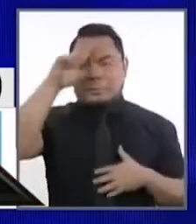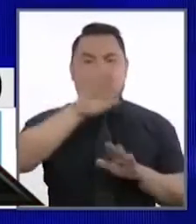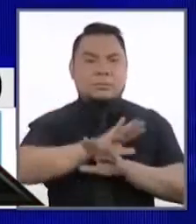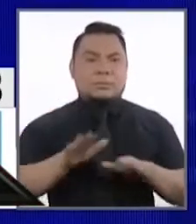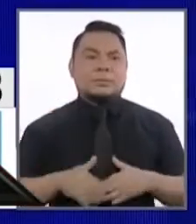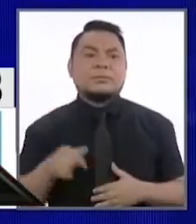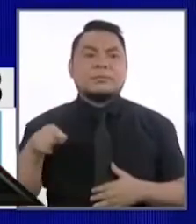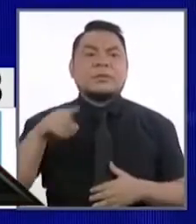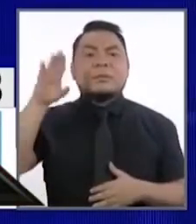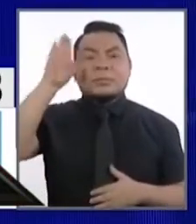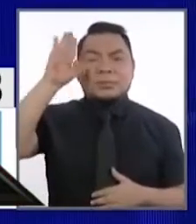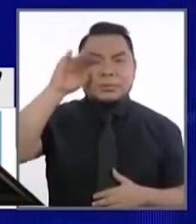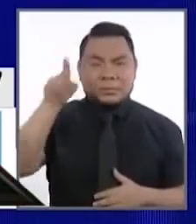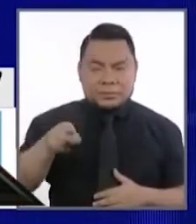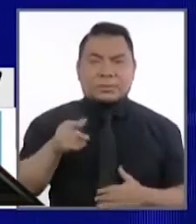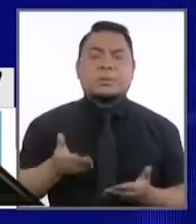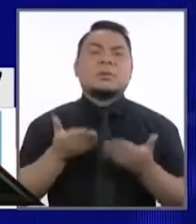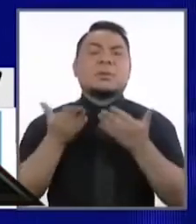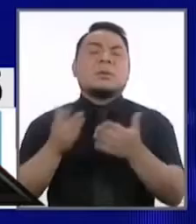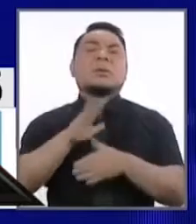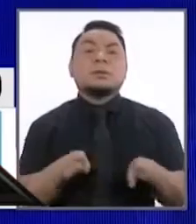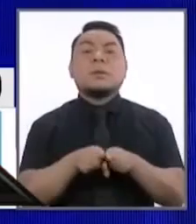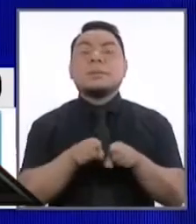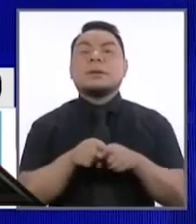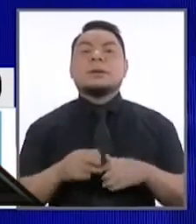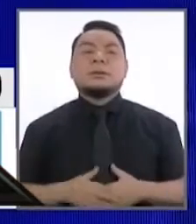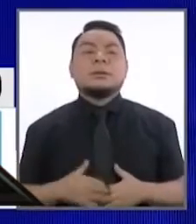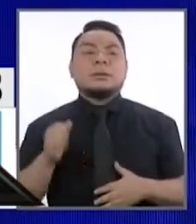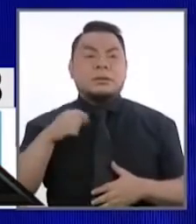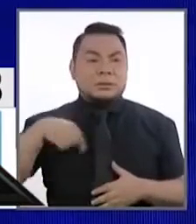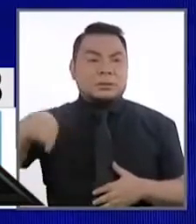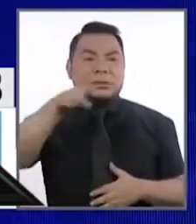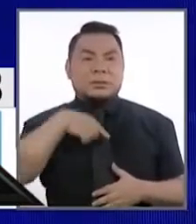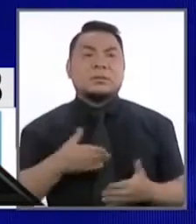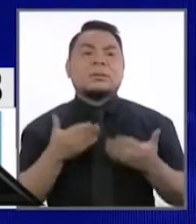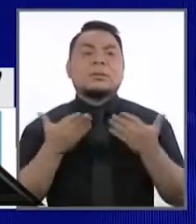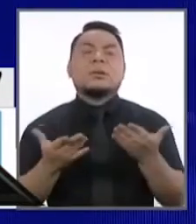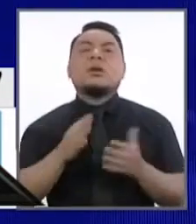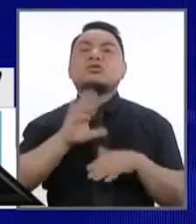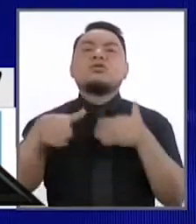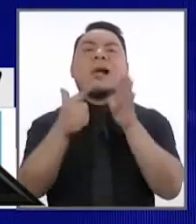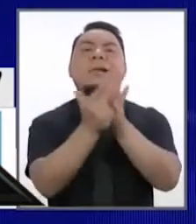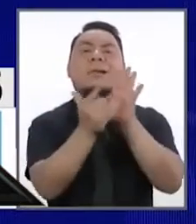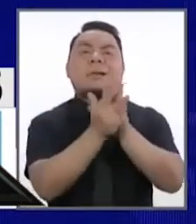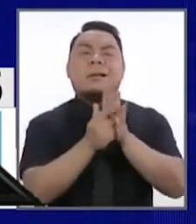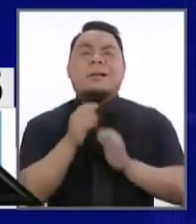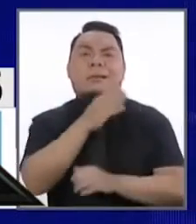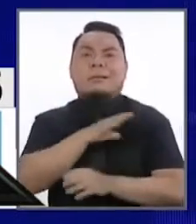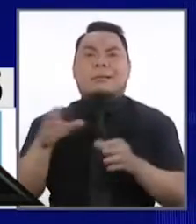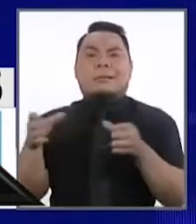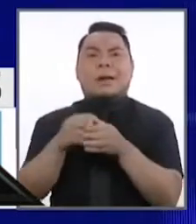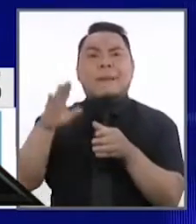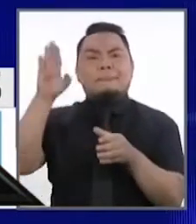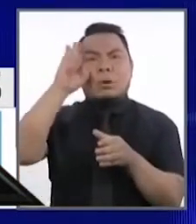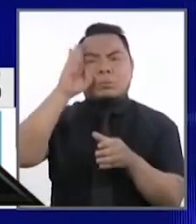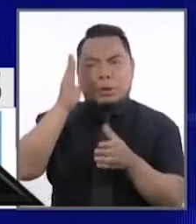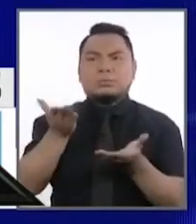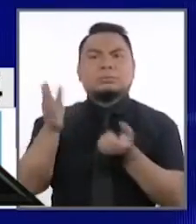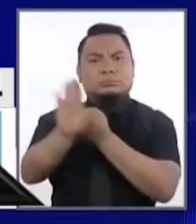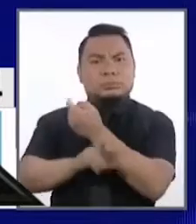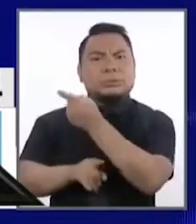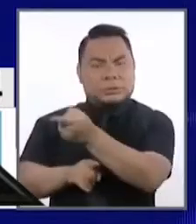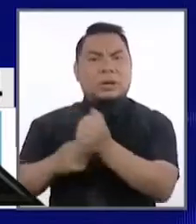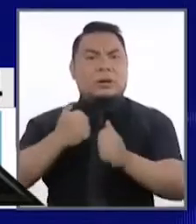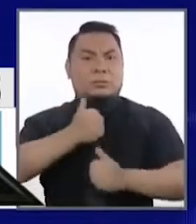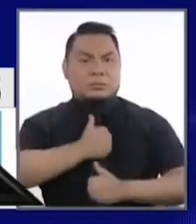la policía nacional será equipada con motos alquilados borraremos las leyes caviares comunistas para detener a nuestra policía y